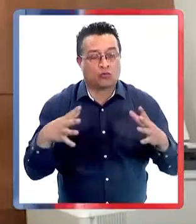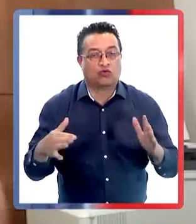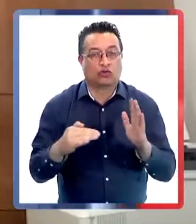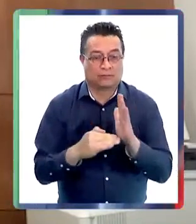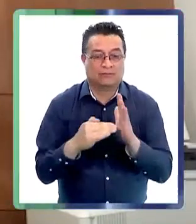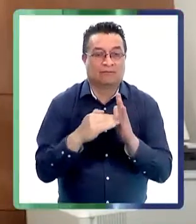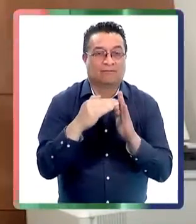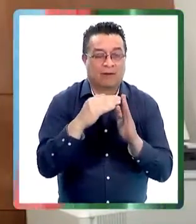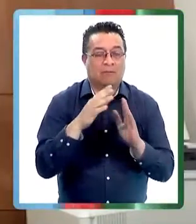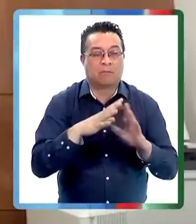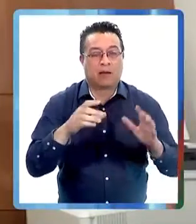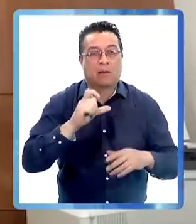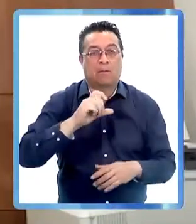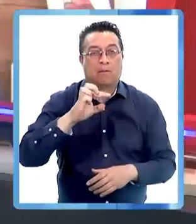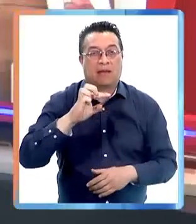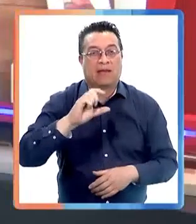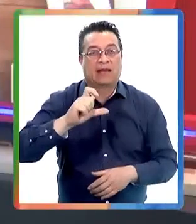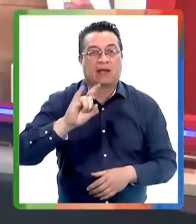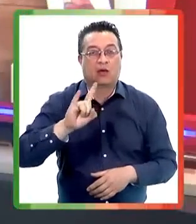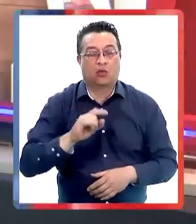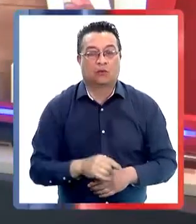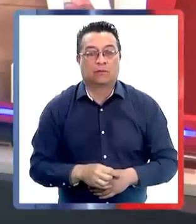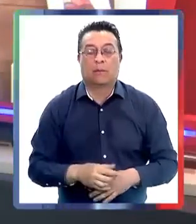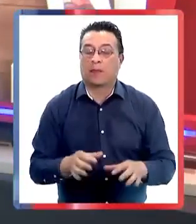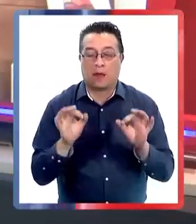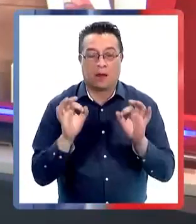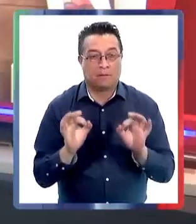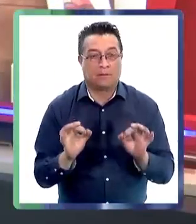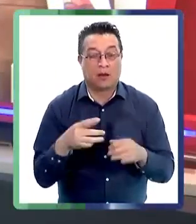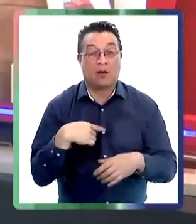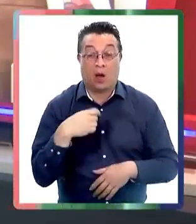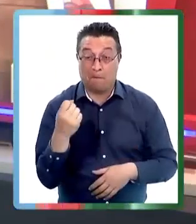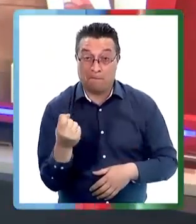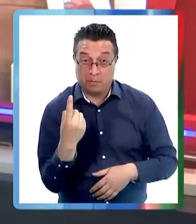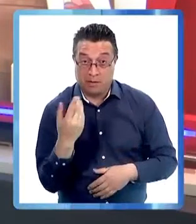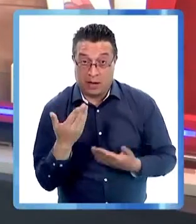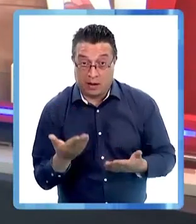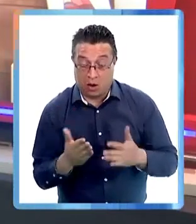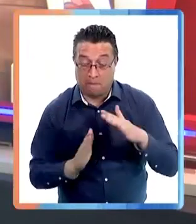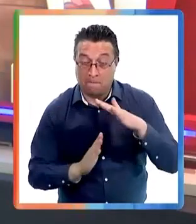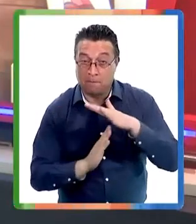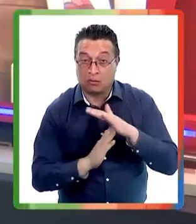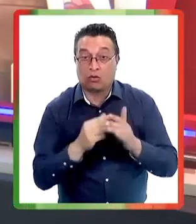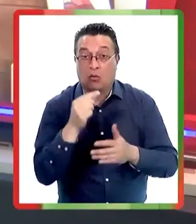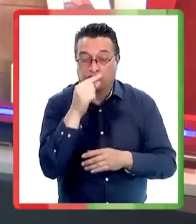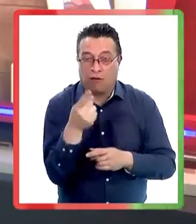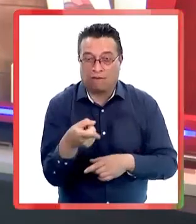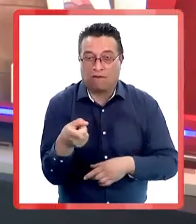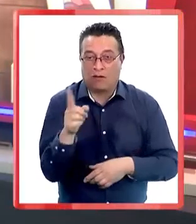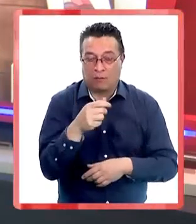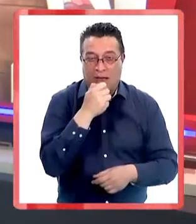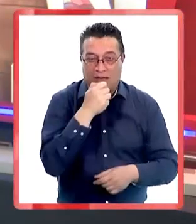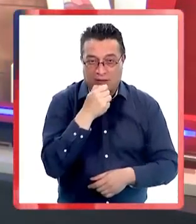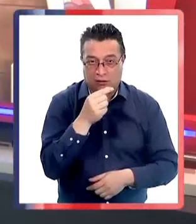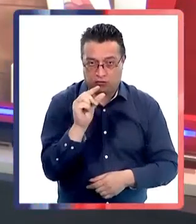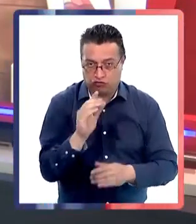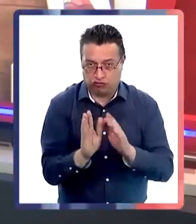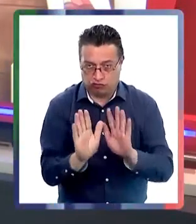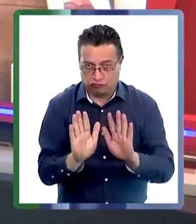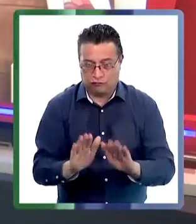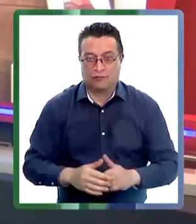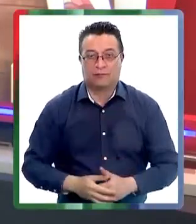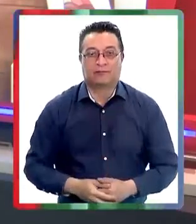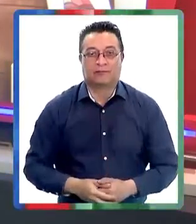como el aumento y la ampliación de la PGU. Impecable. Ministra, vamos a hacer la primera pausa. pero ya volvemos con la entrevista del domingo. No se